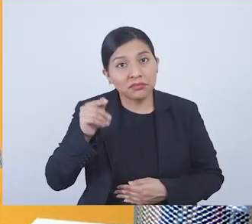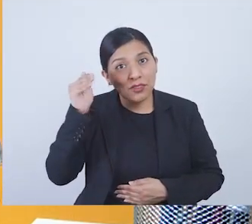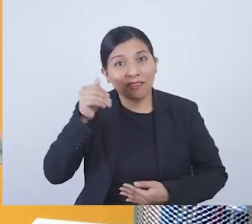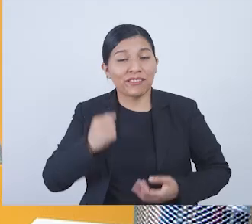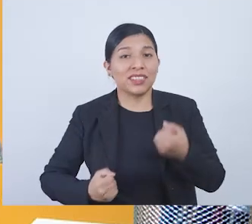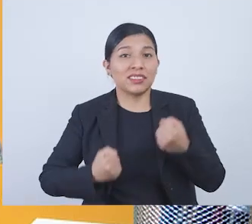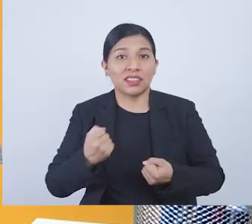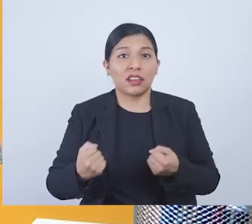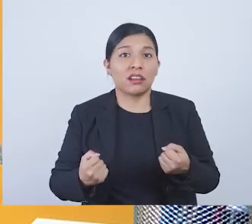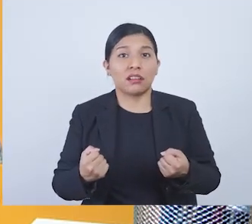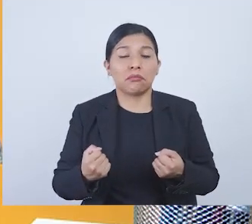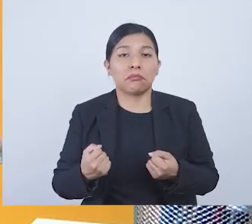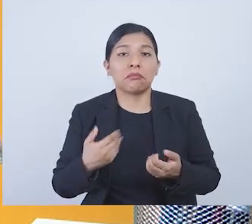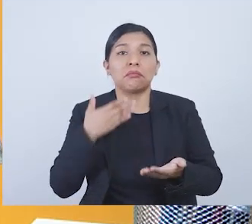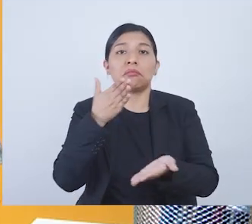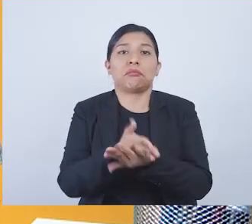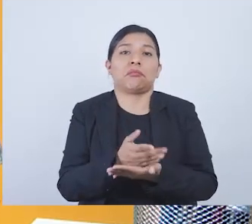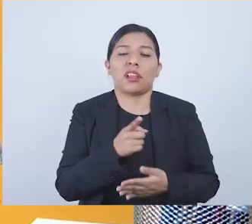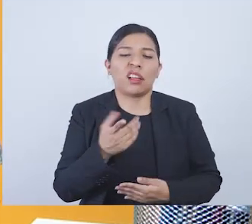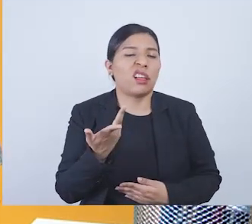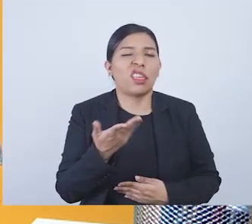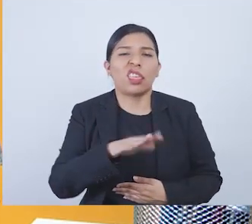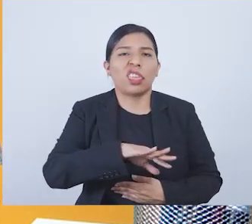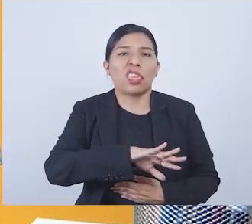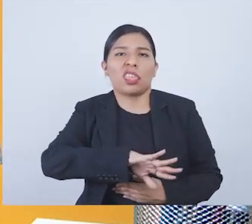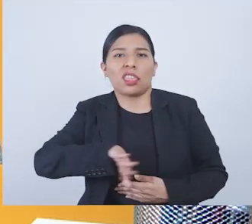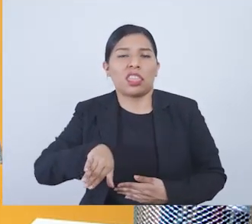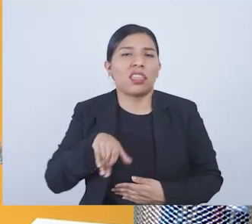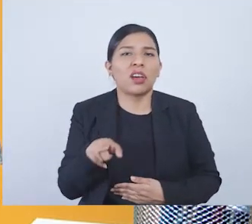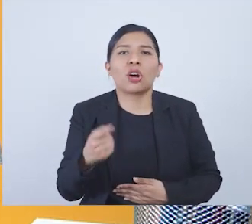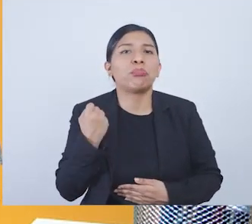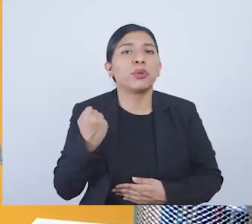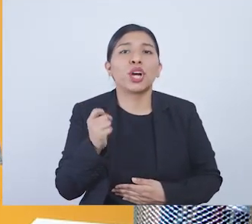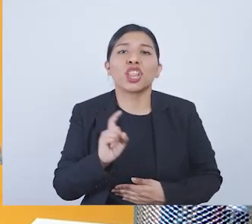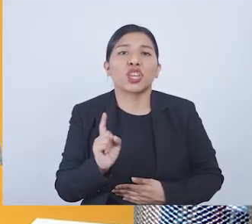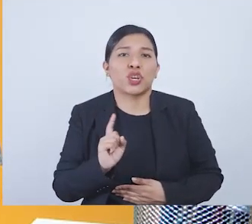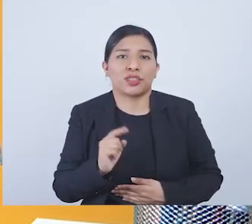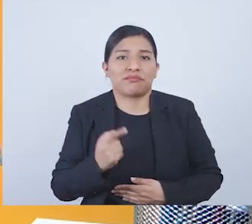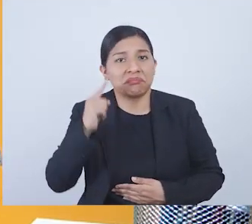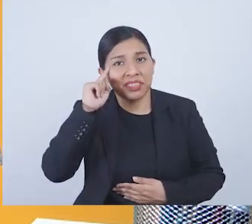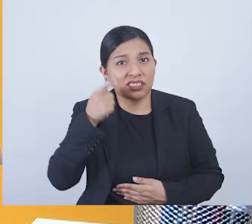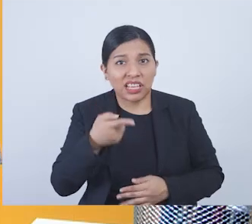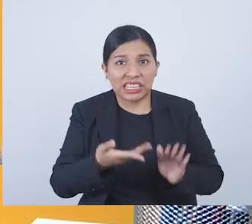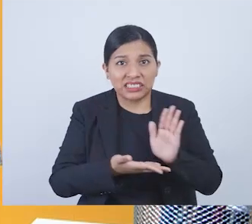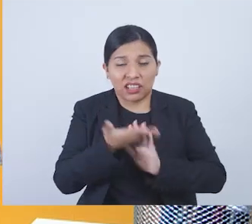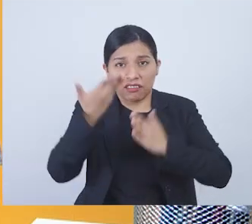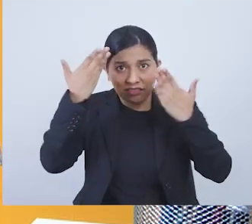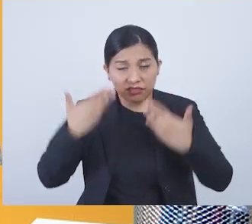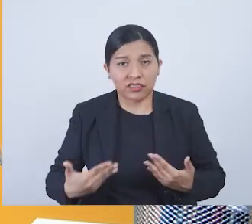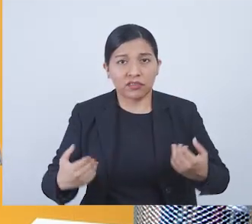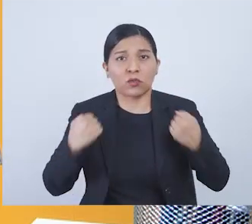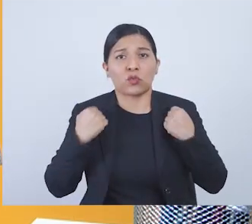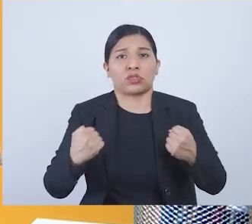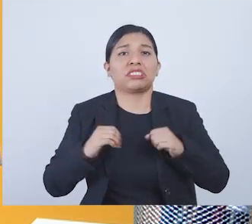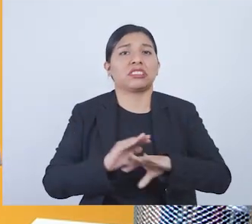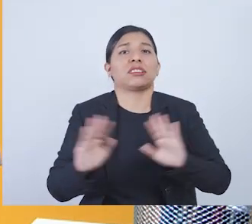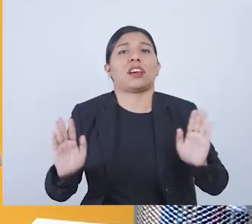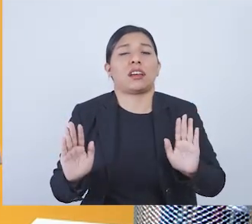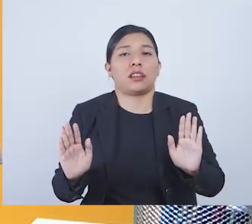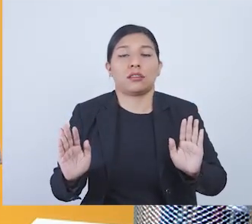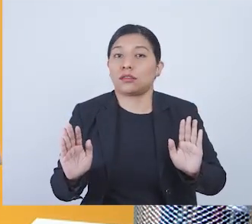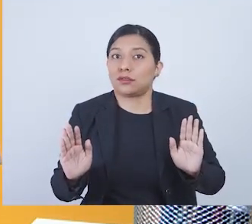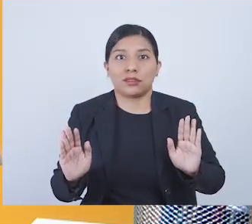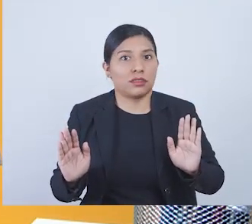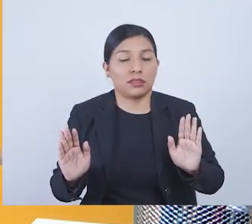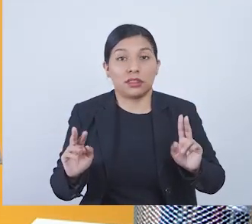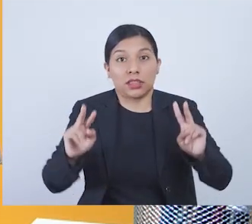lleva cuestiones más importantes para el desarrollo físico, para el aspecto educativo, para